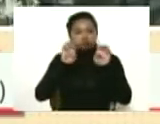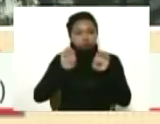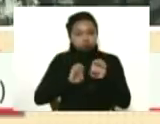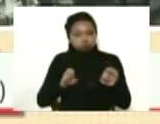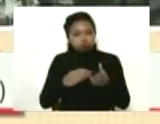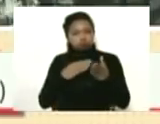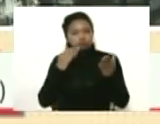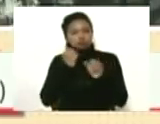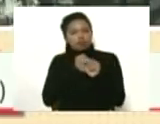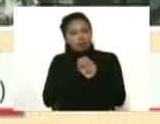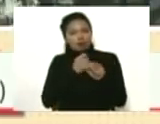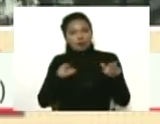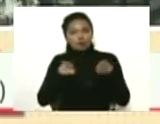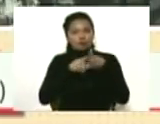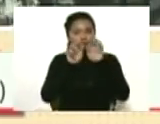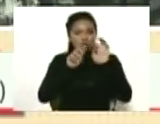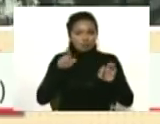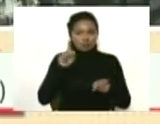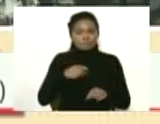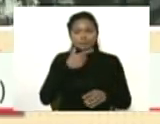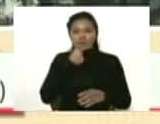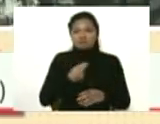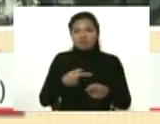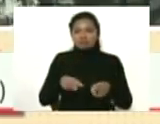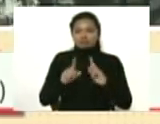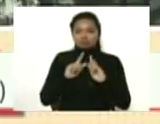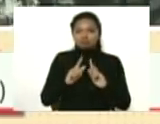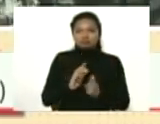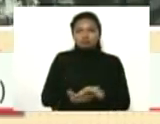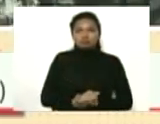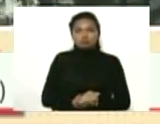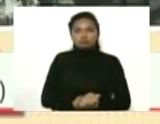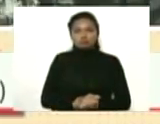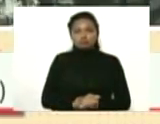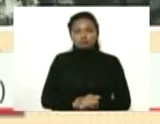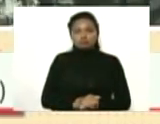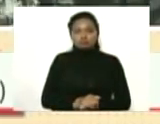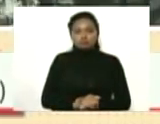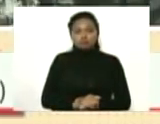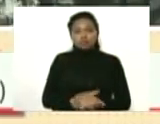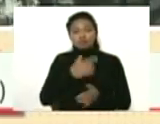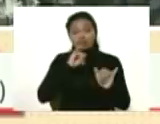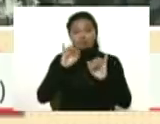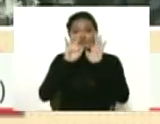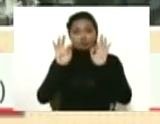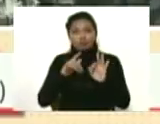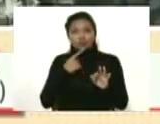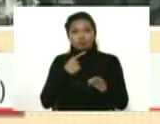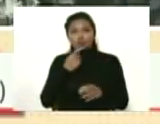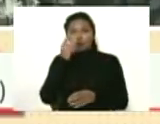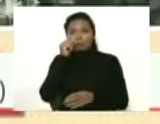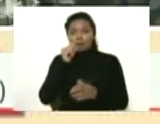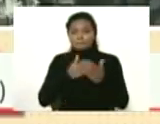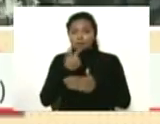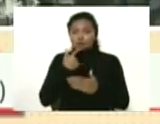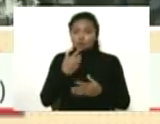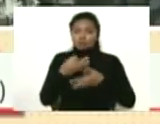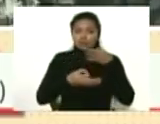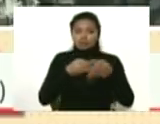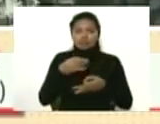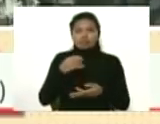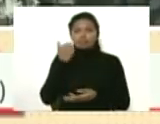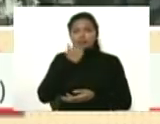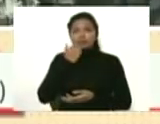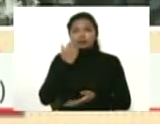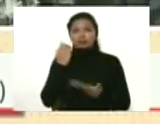trabajo, lo facilitaba como tal. Así que bueno, general Celestino, ¿qué más nos puede decir desde Valencia?